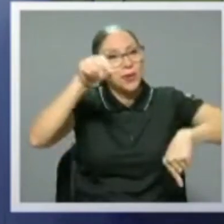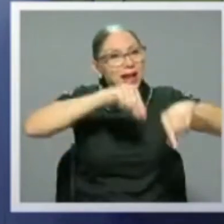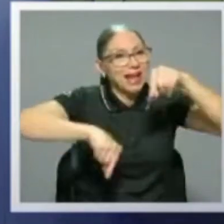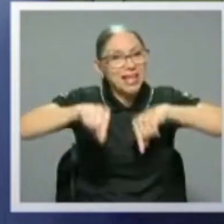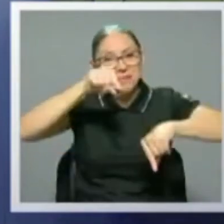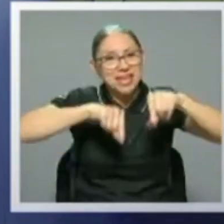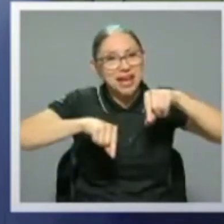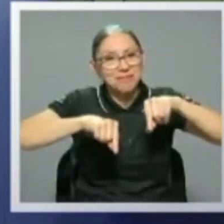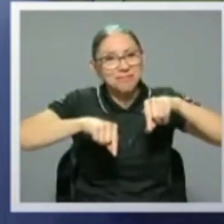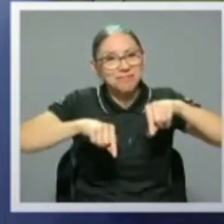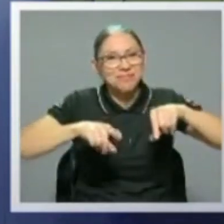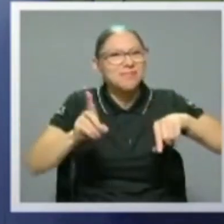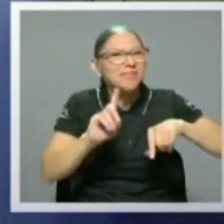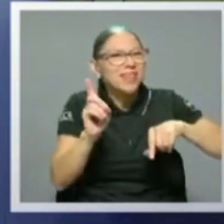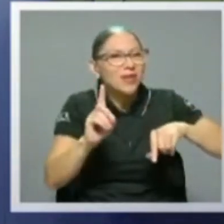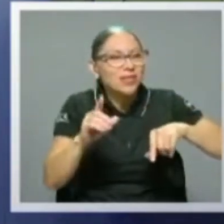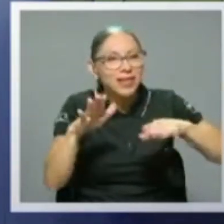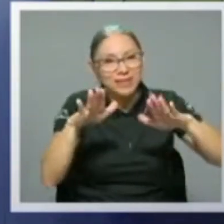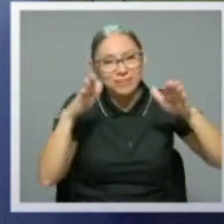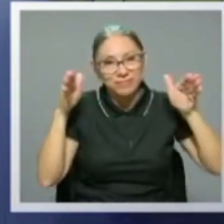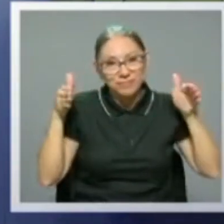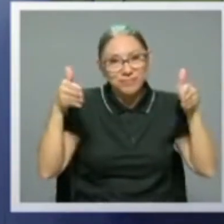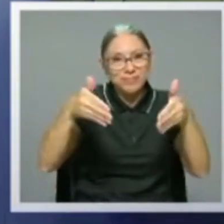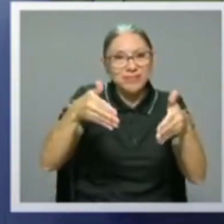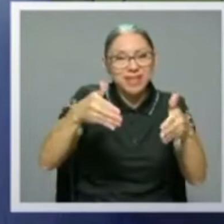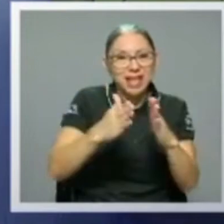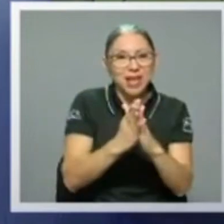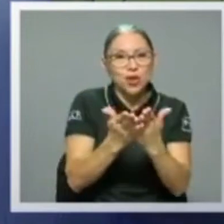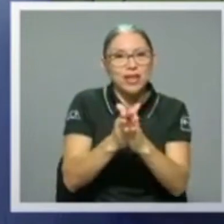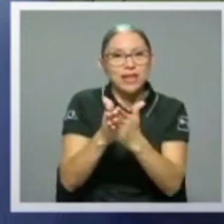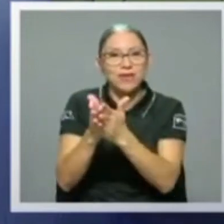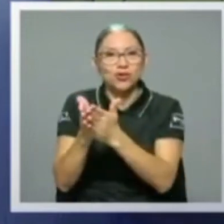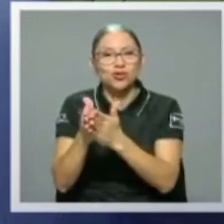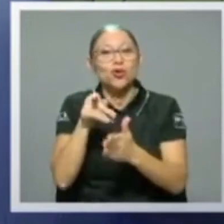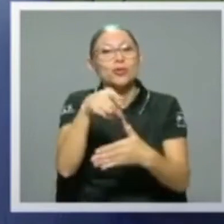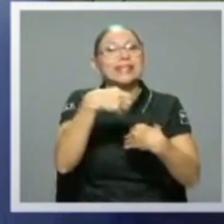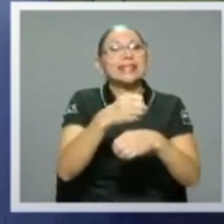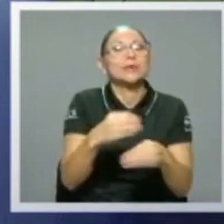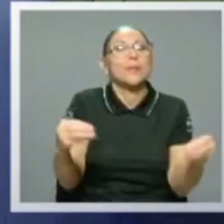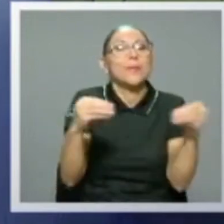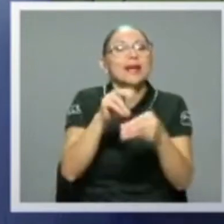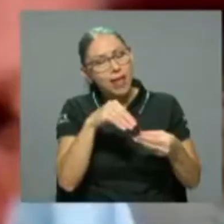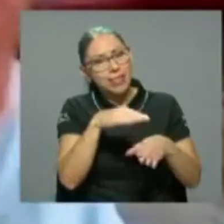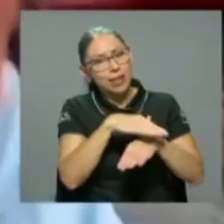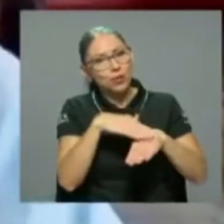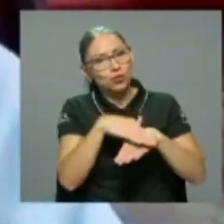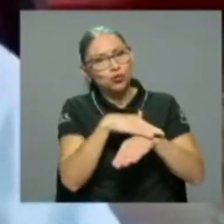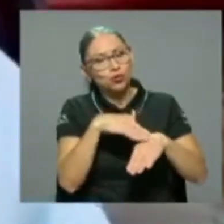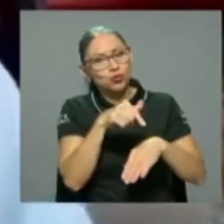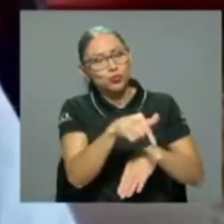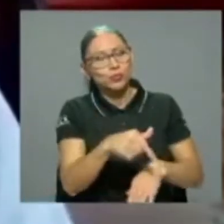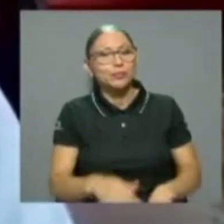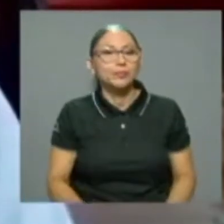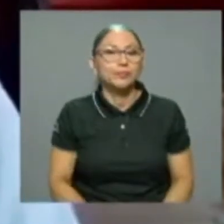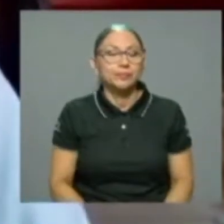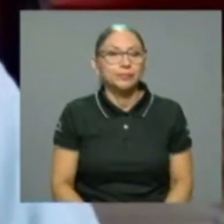lo llevó a hacer más universidad. Cuéntenos tal vez un poquito de eso.